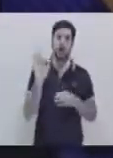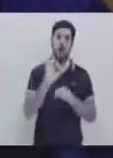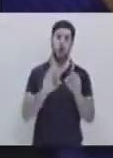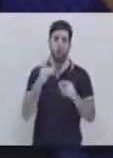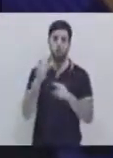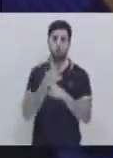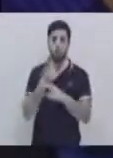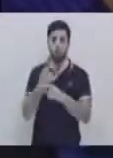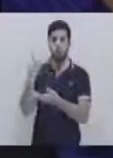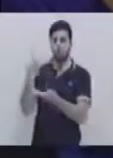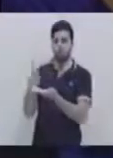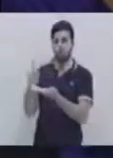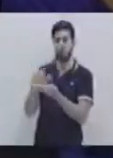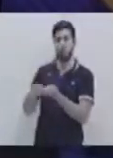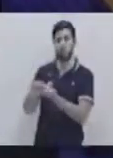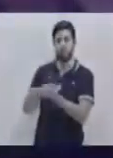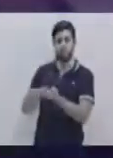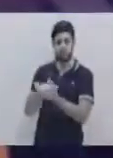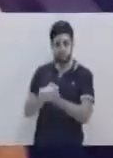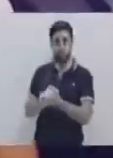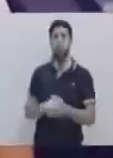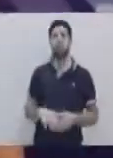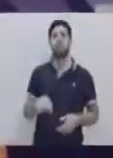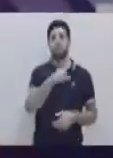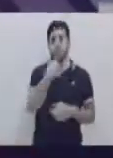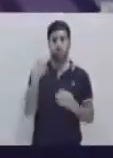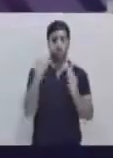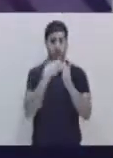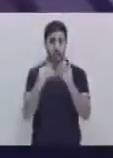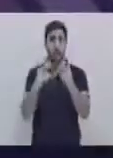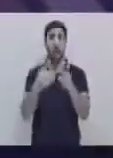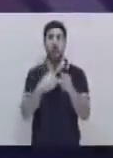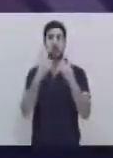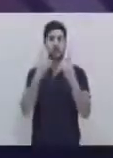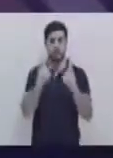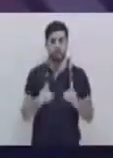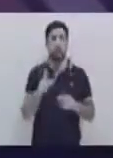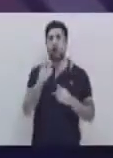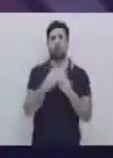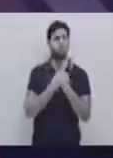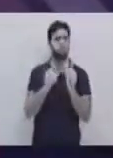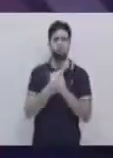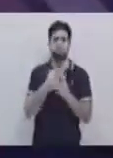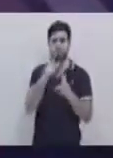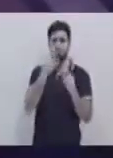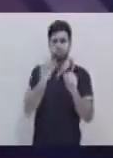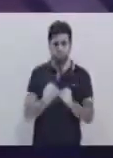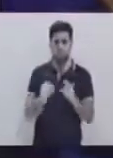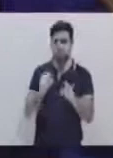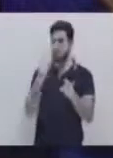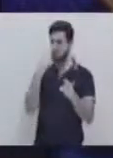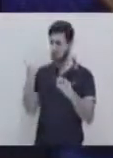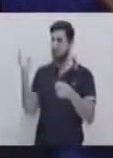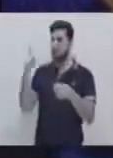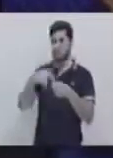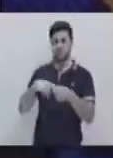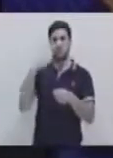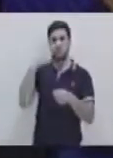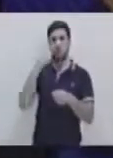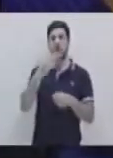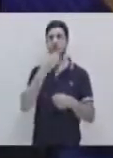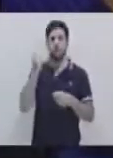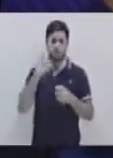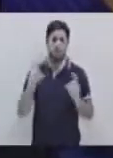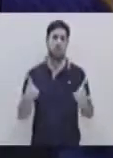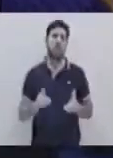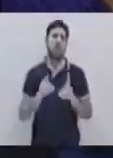usar gel antibacterial con alcohol. Si en casa hay alguna persona con discapacidad, este tema le ayudará a desarrollar la atención,